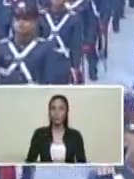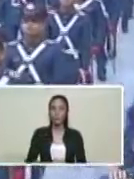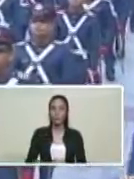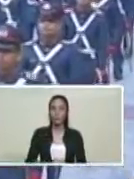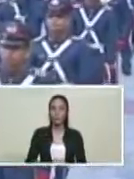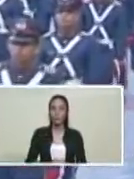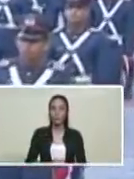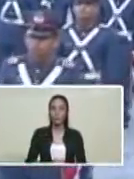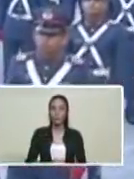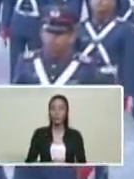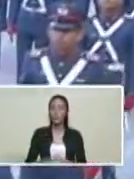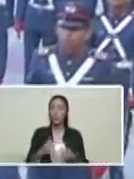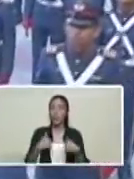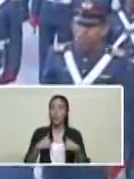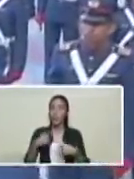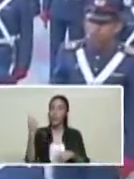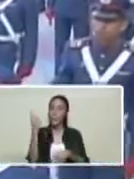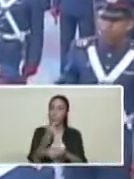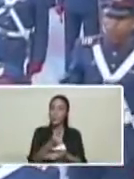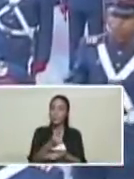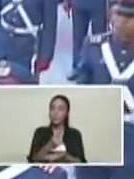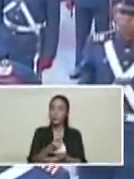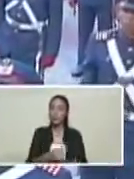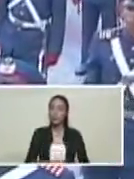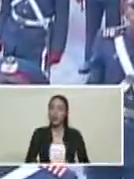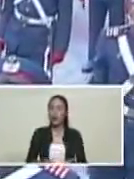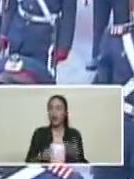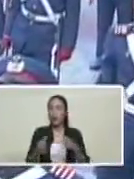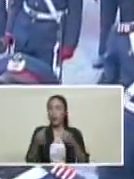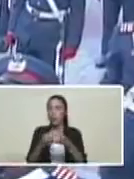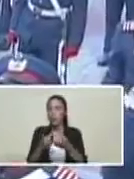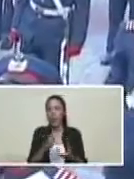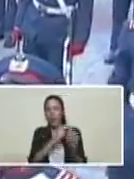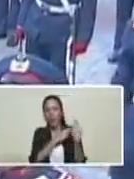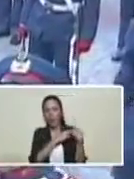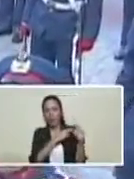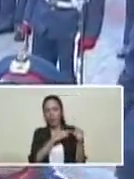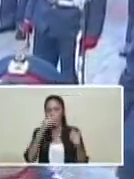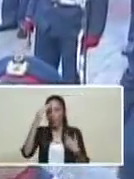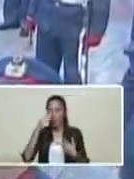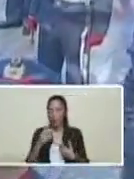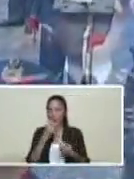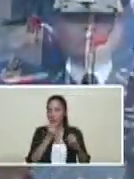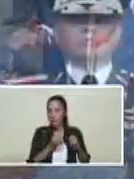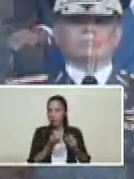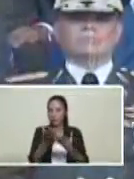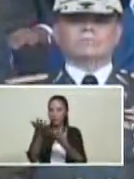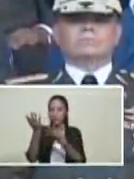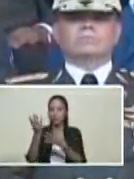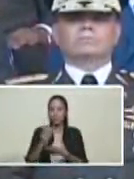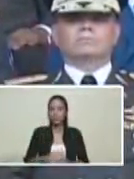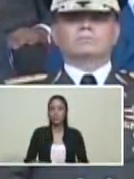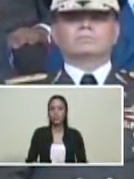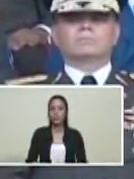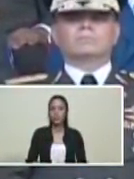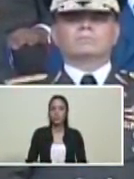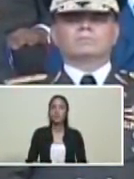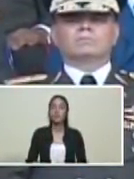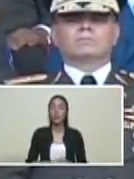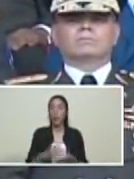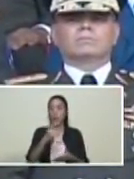he ordenado al general en jefe y el almirante en jefe llevar la proclama y convertirla en